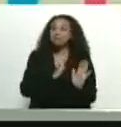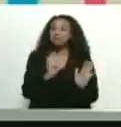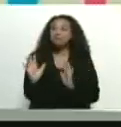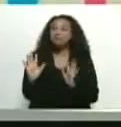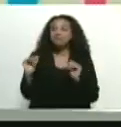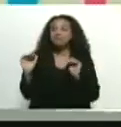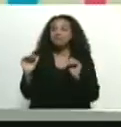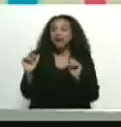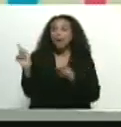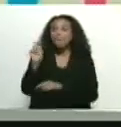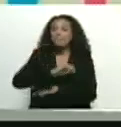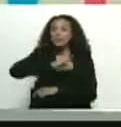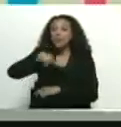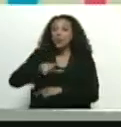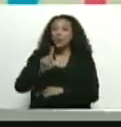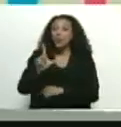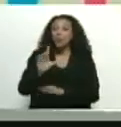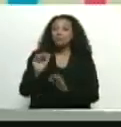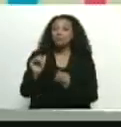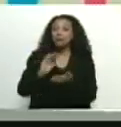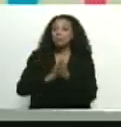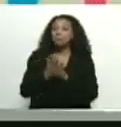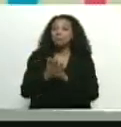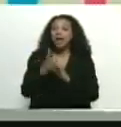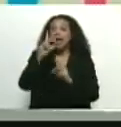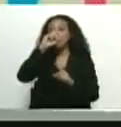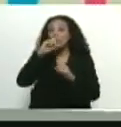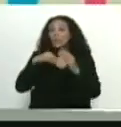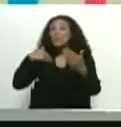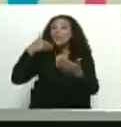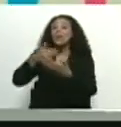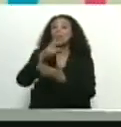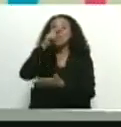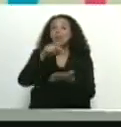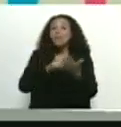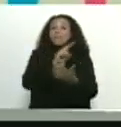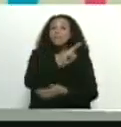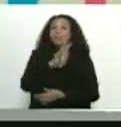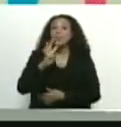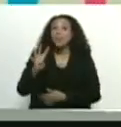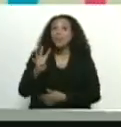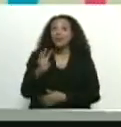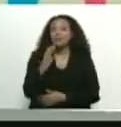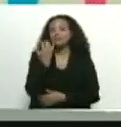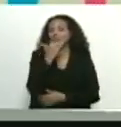Chao, Julio. Nos vemos el próximo año.